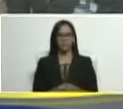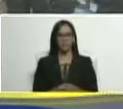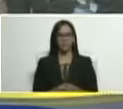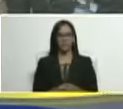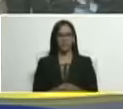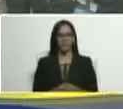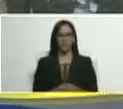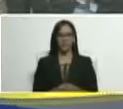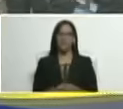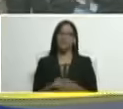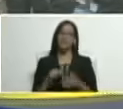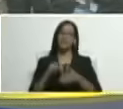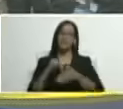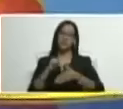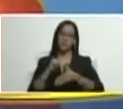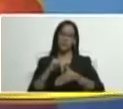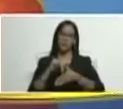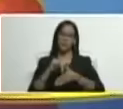que en Sudamérica